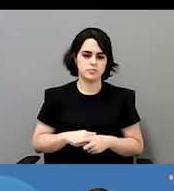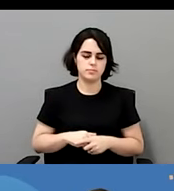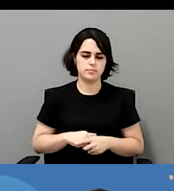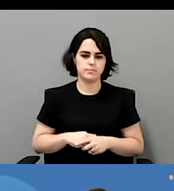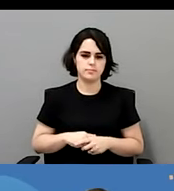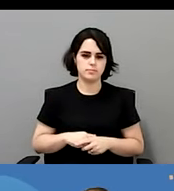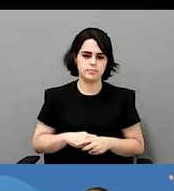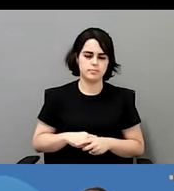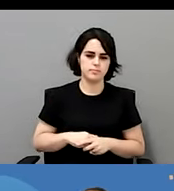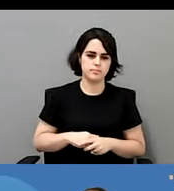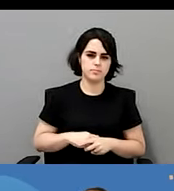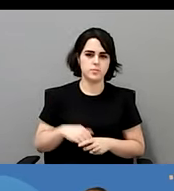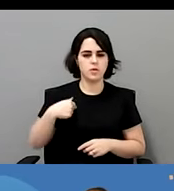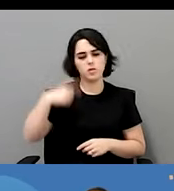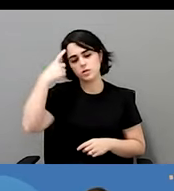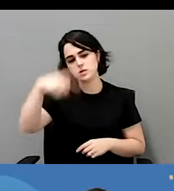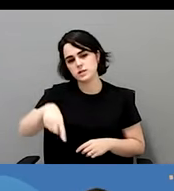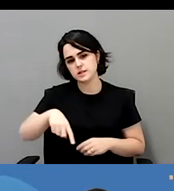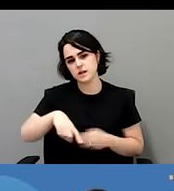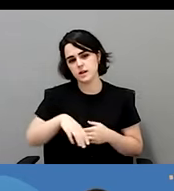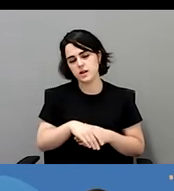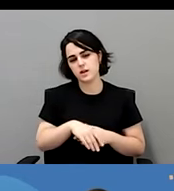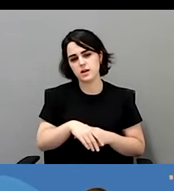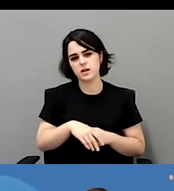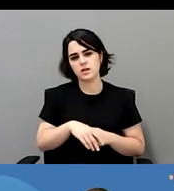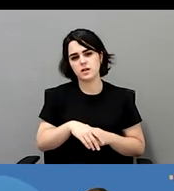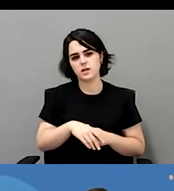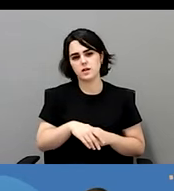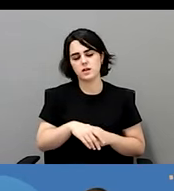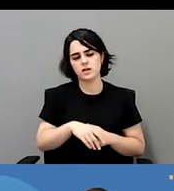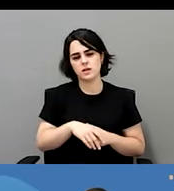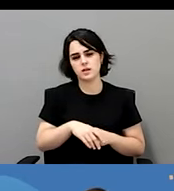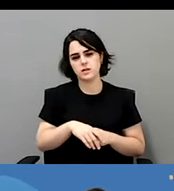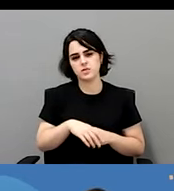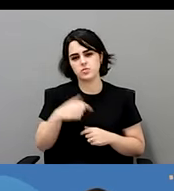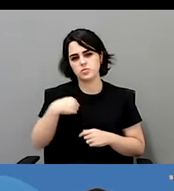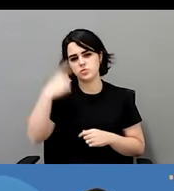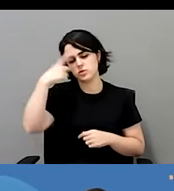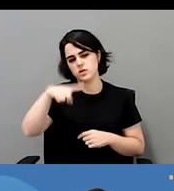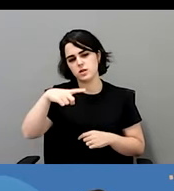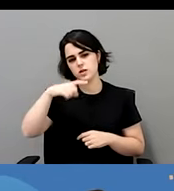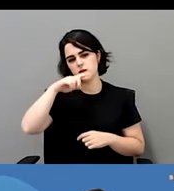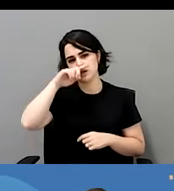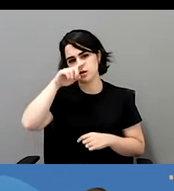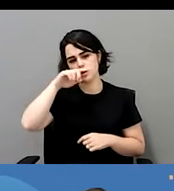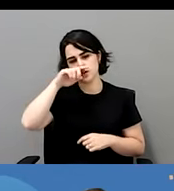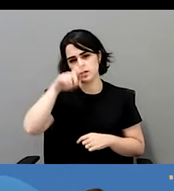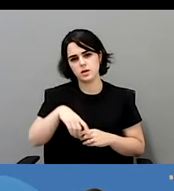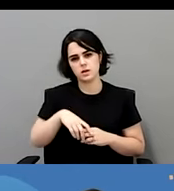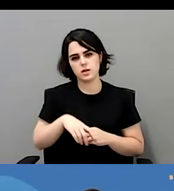Soy consciente de que en este sentido hemos avanzado